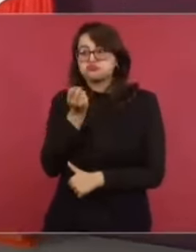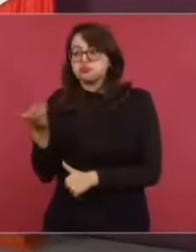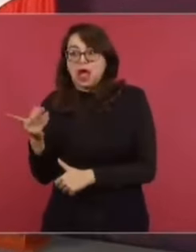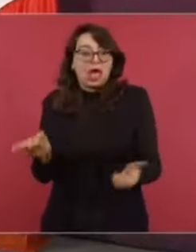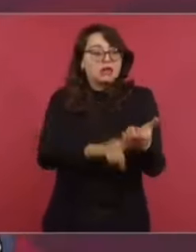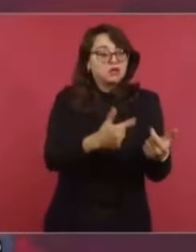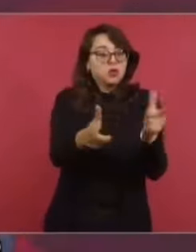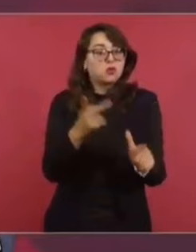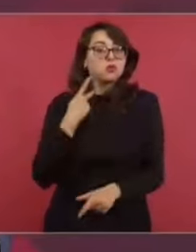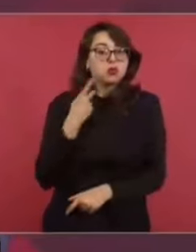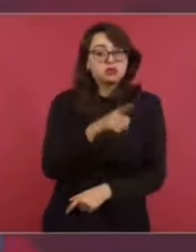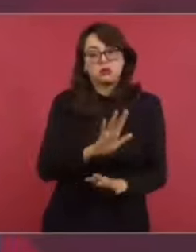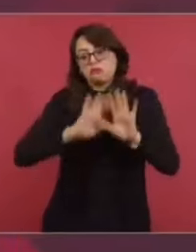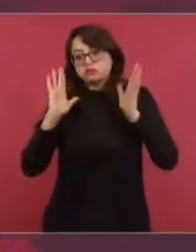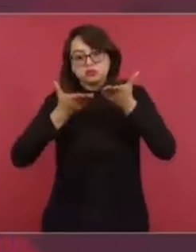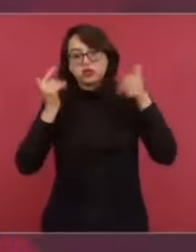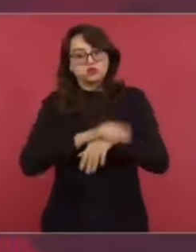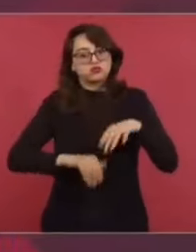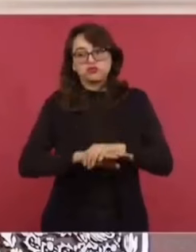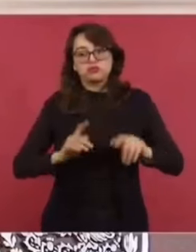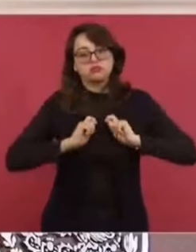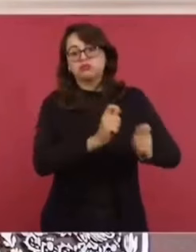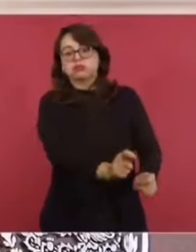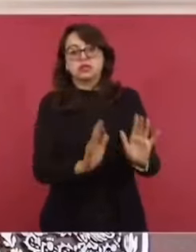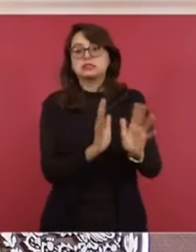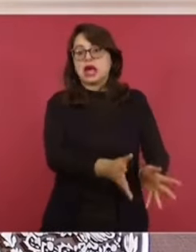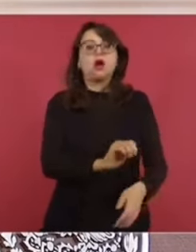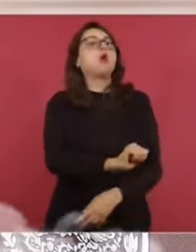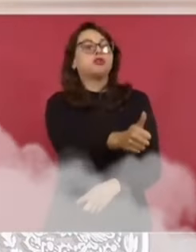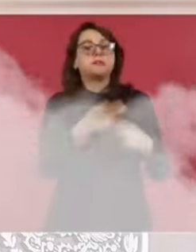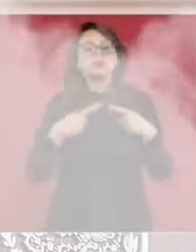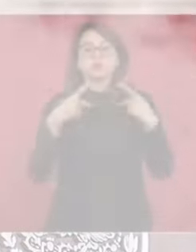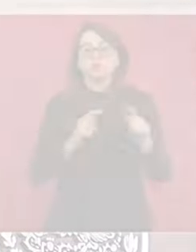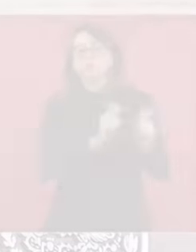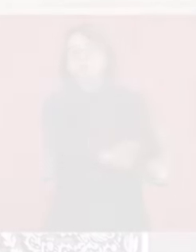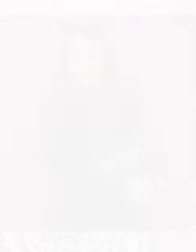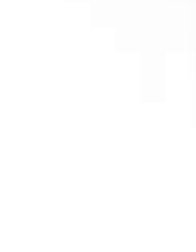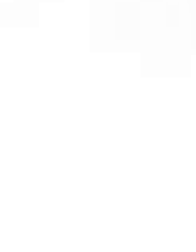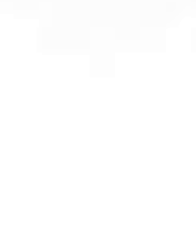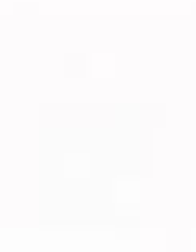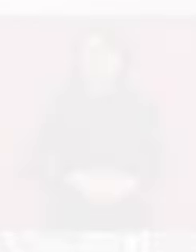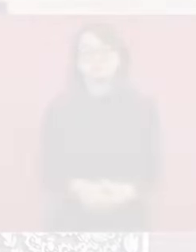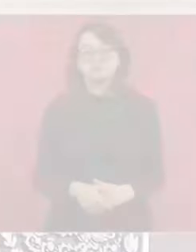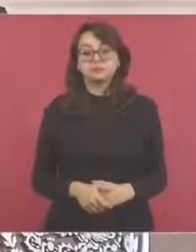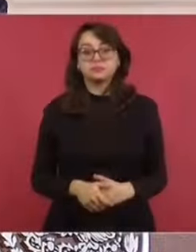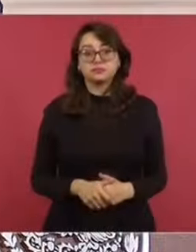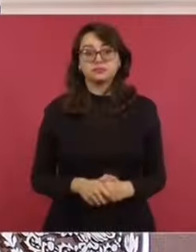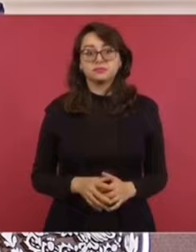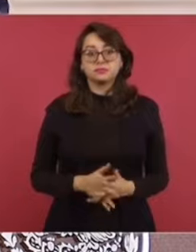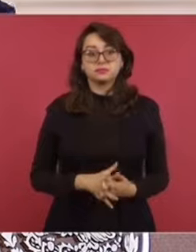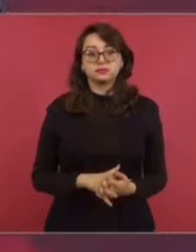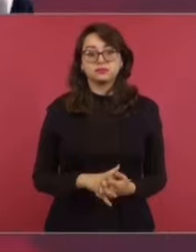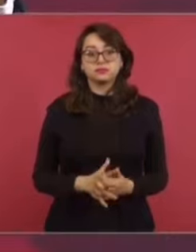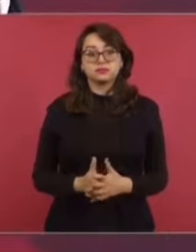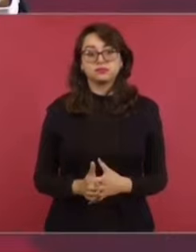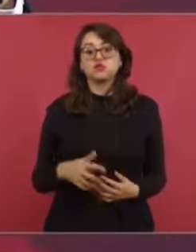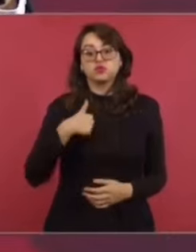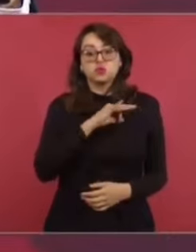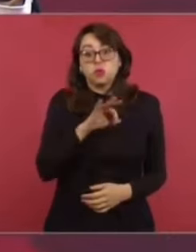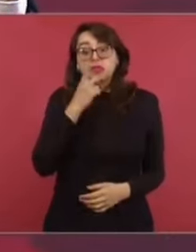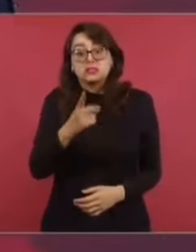a quien conduce el proceso de transformación. No sé si pueda yo decir que estoy muy